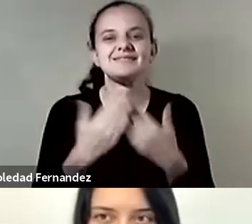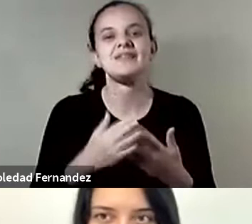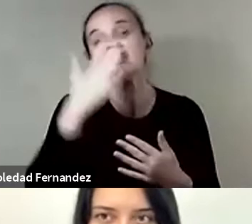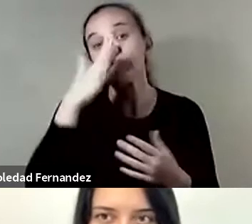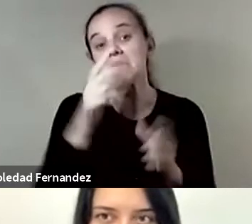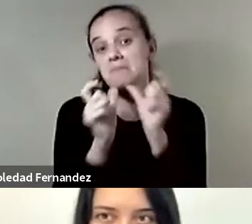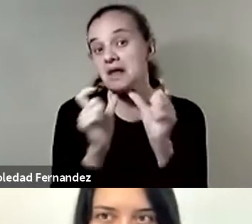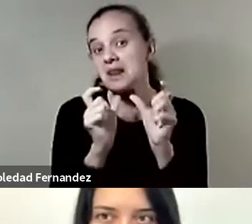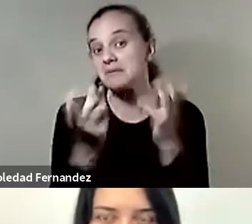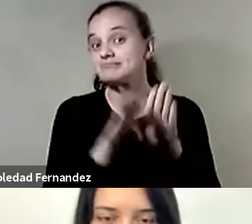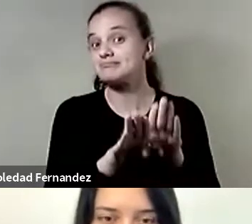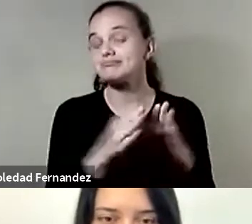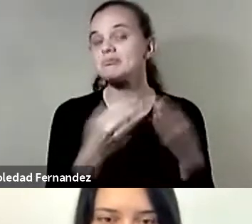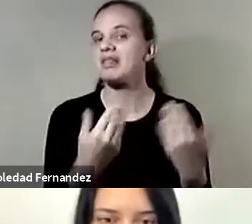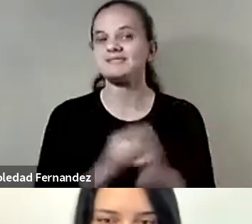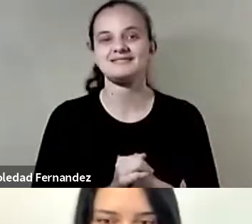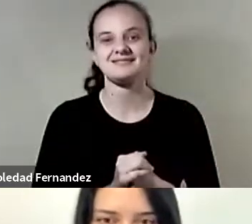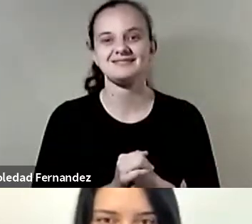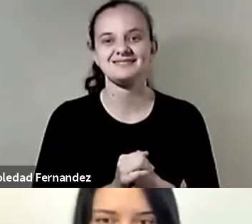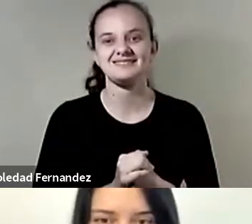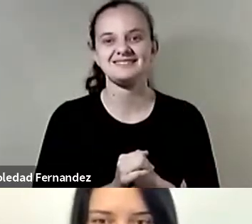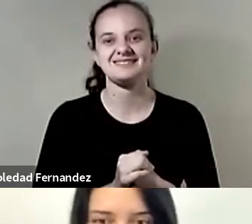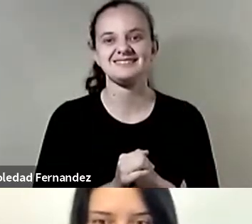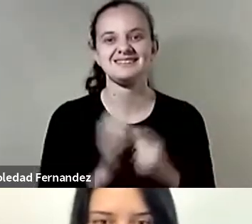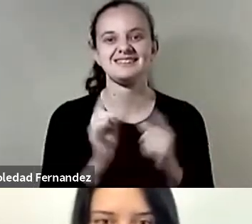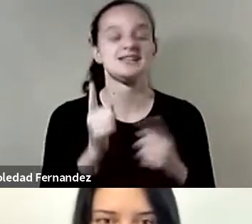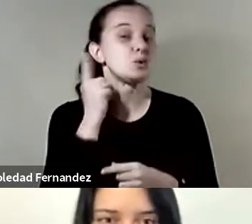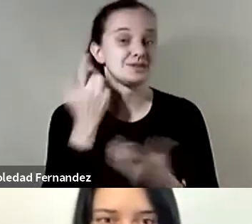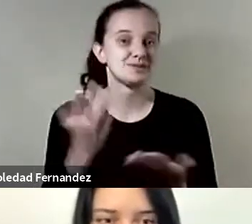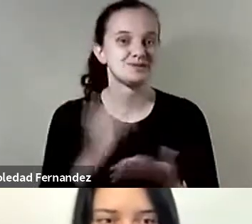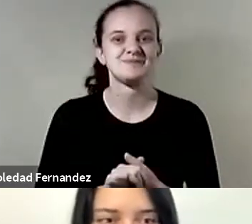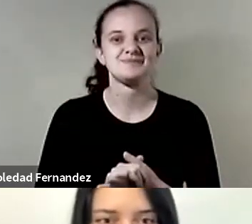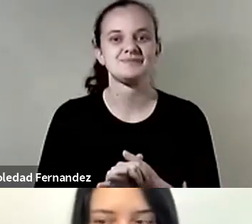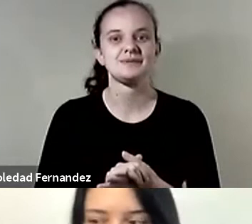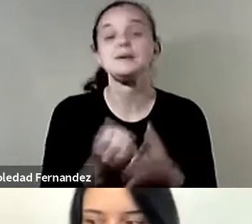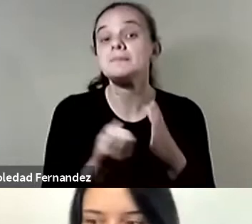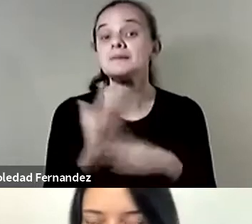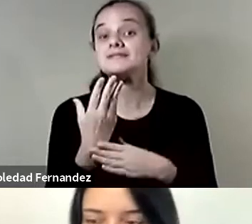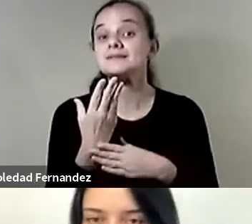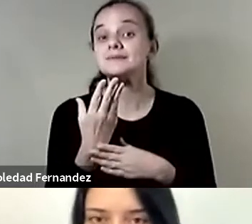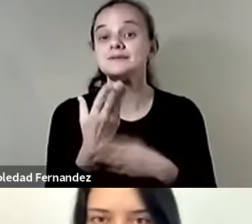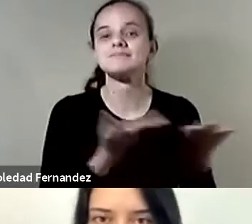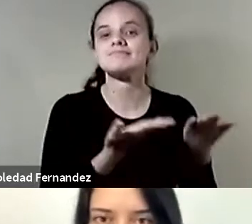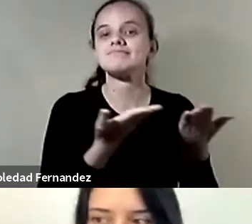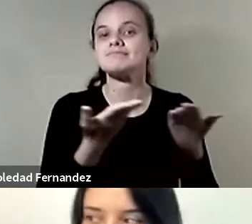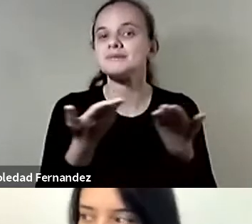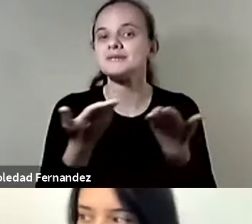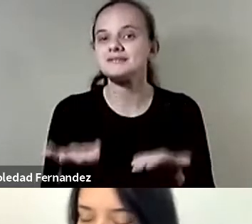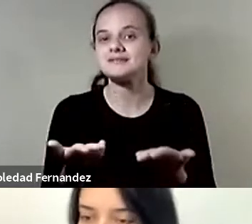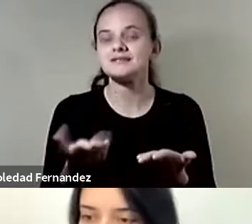cierre. Exacto. Así la escuchamos. Bueno, entonces yo voy a presentar ahora, ustedes díganme si ven